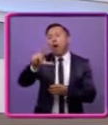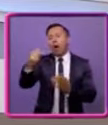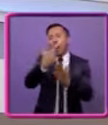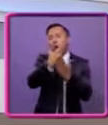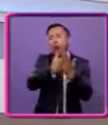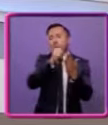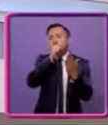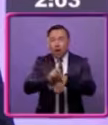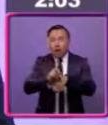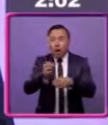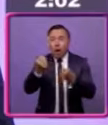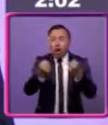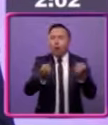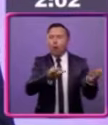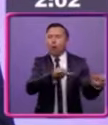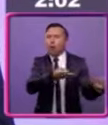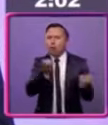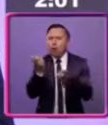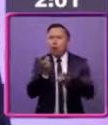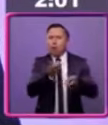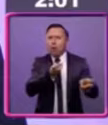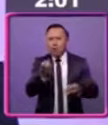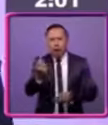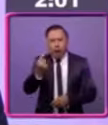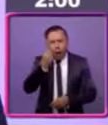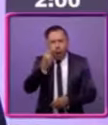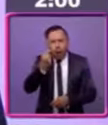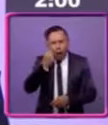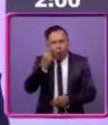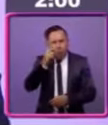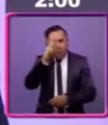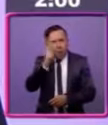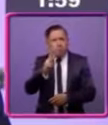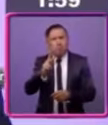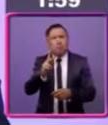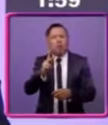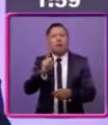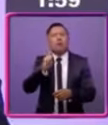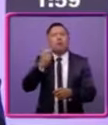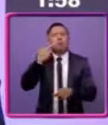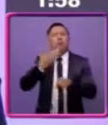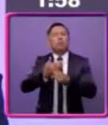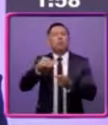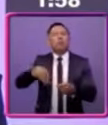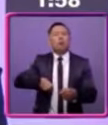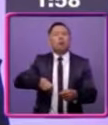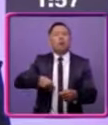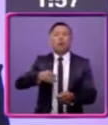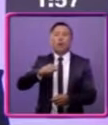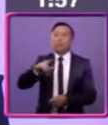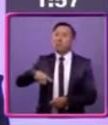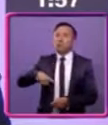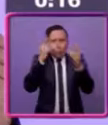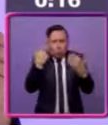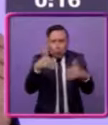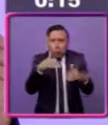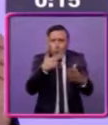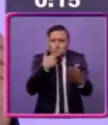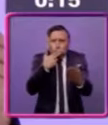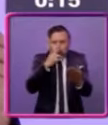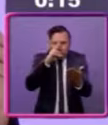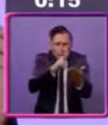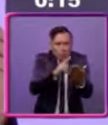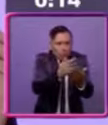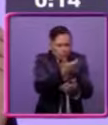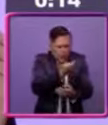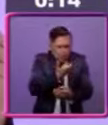les da miedo a las nuevas tecnologías no entienden que no entienden no no creo que en este caso